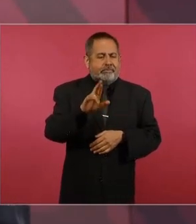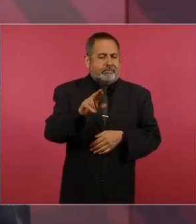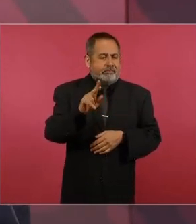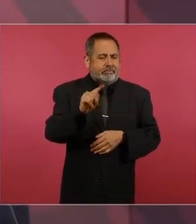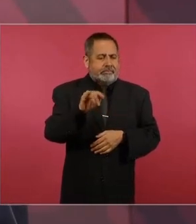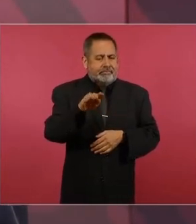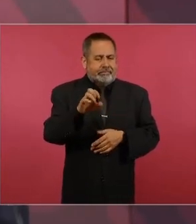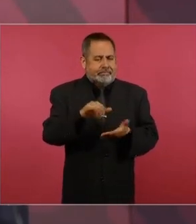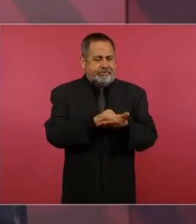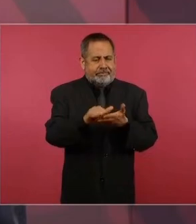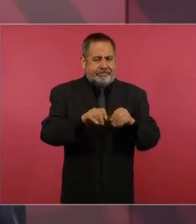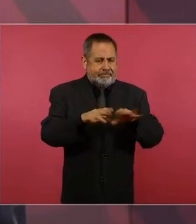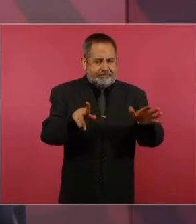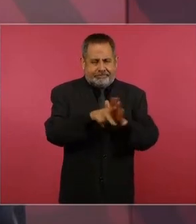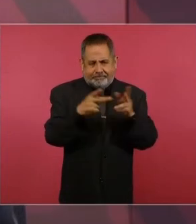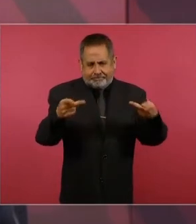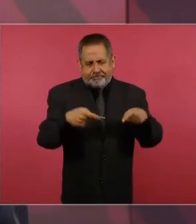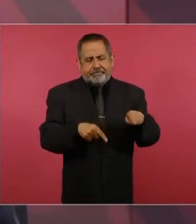Acuérdense cómo era.